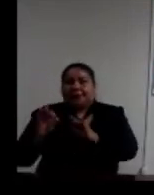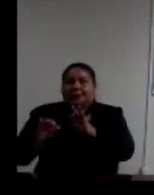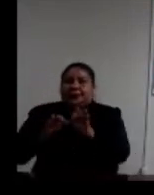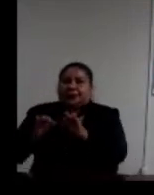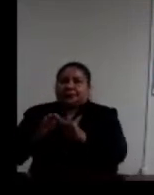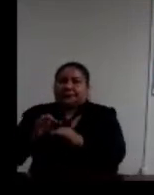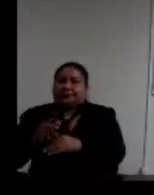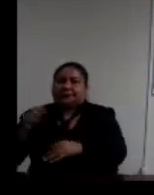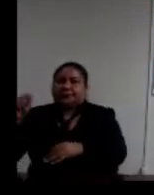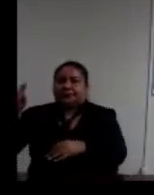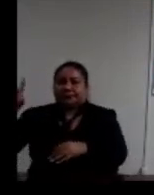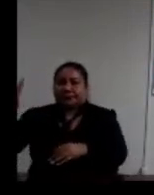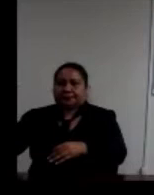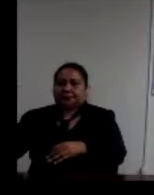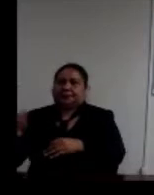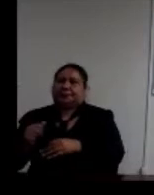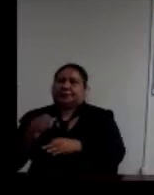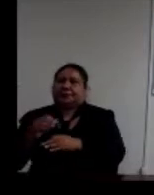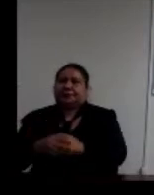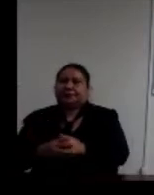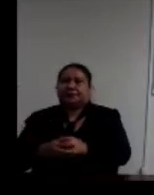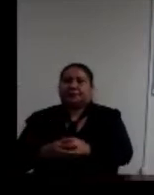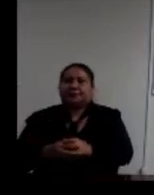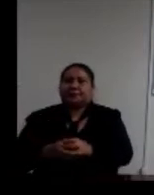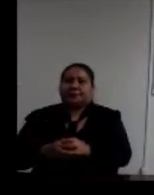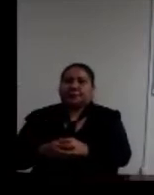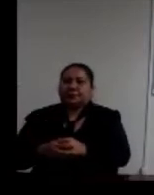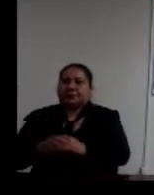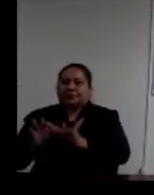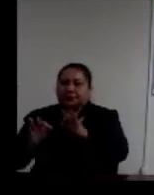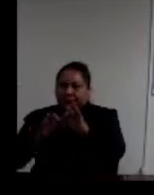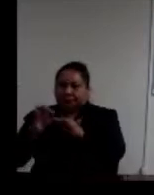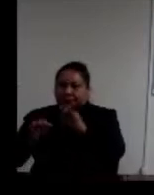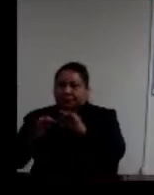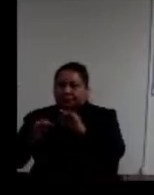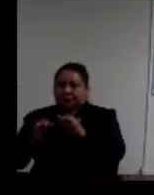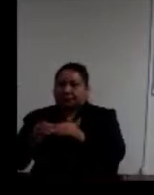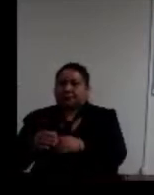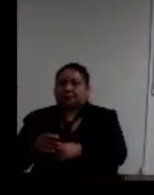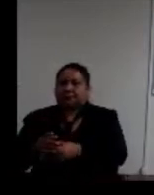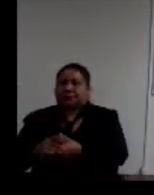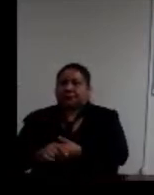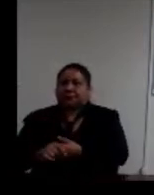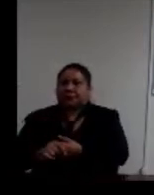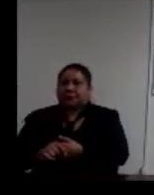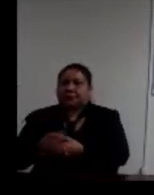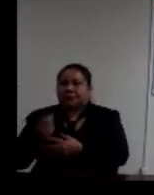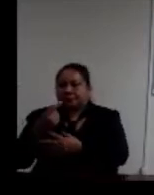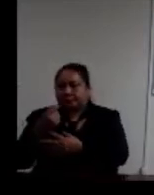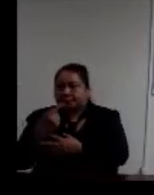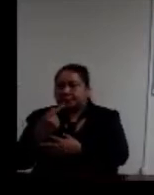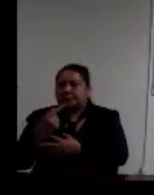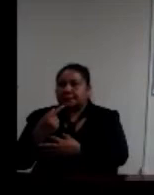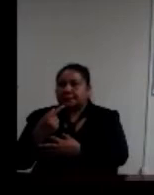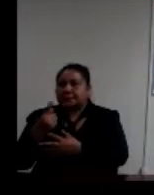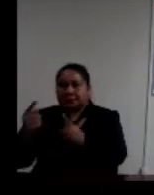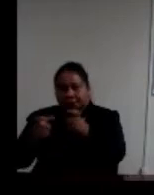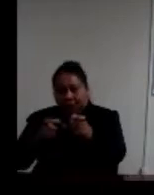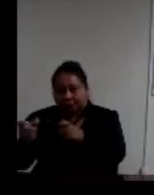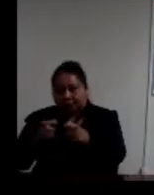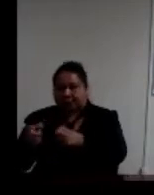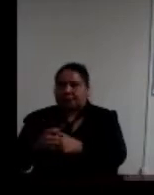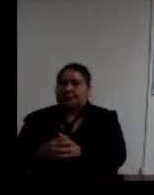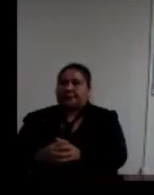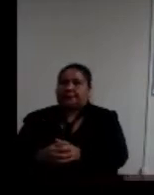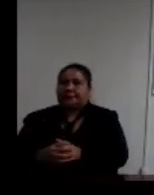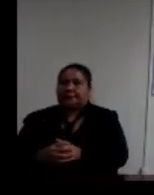propio medicamento, cuando les damos un tratamiento, que el tratamiento vuelva adicto. Es un mito.